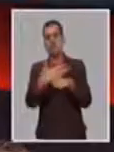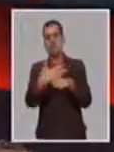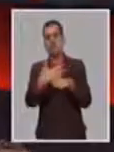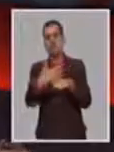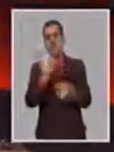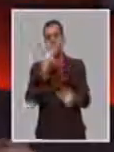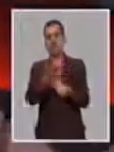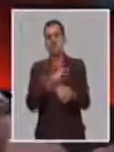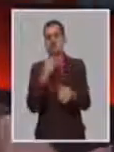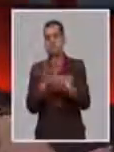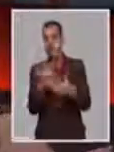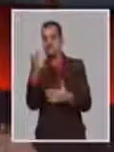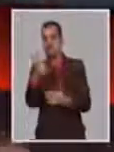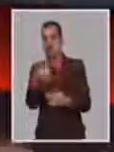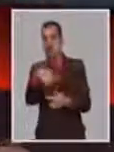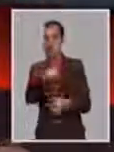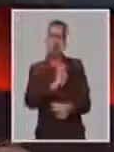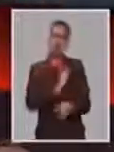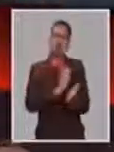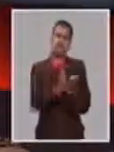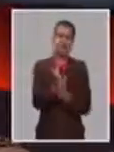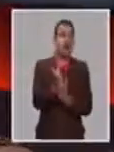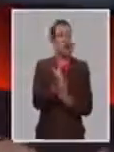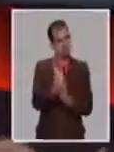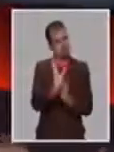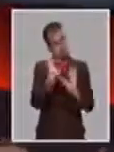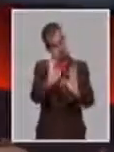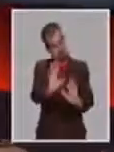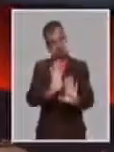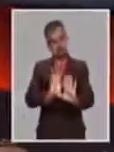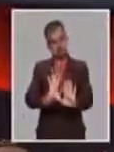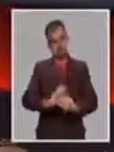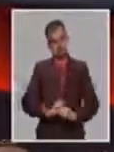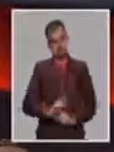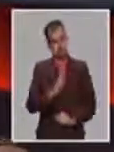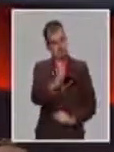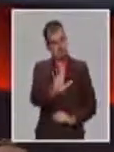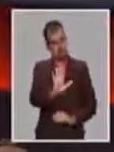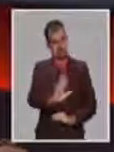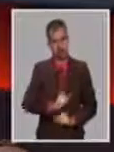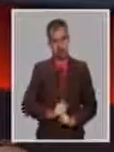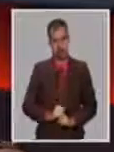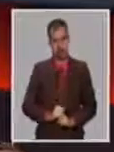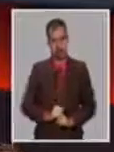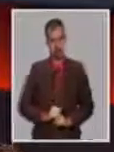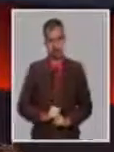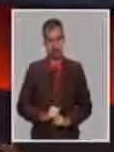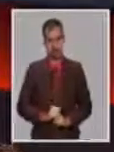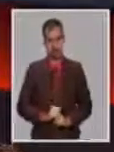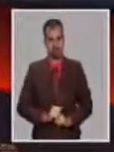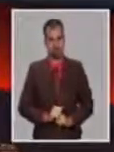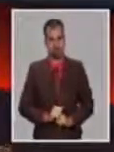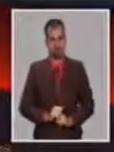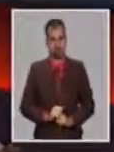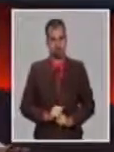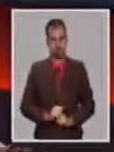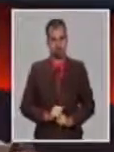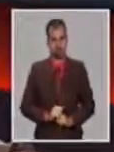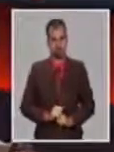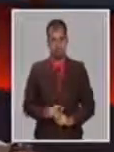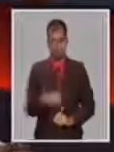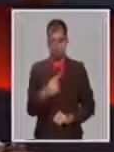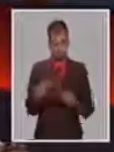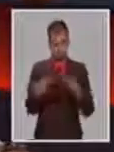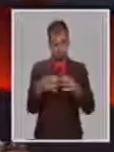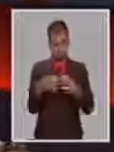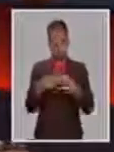la decisión de cada uno de los sujetos. Olvidé decir que se ha creado un comité de ética ampliado o extendido, como lo hemos llamado, donde se han